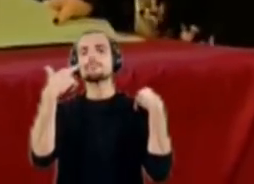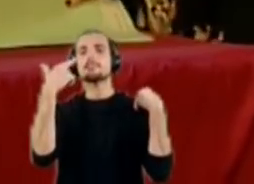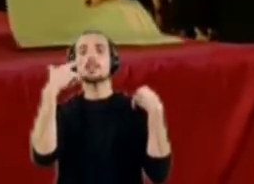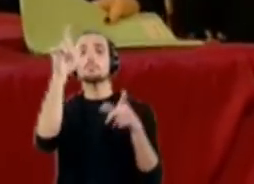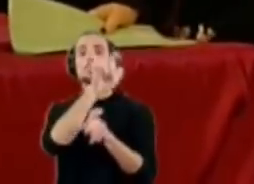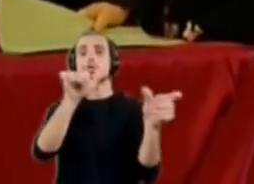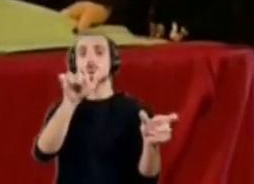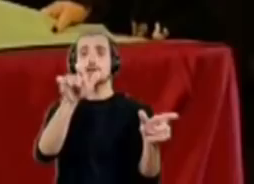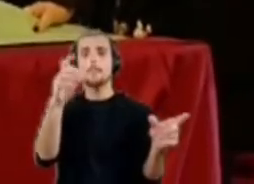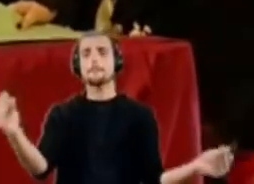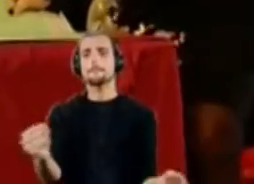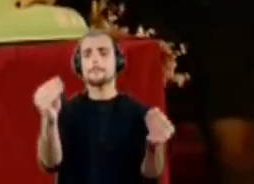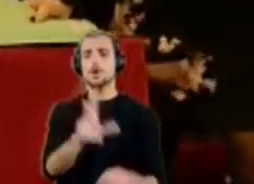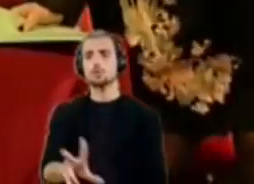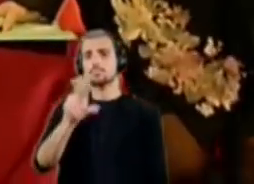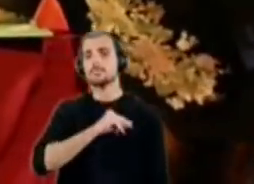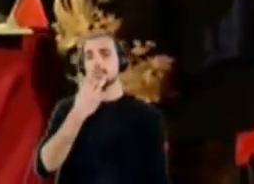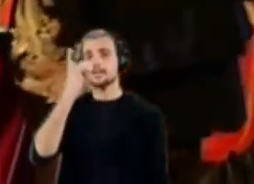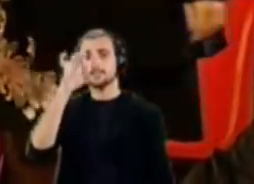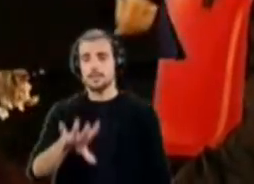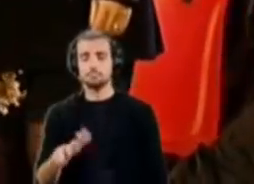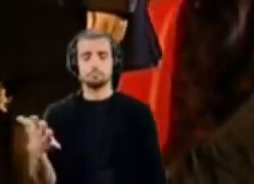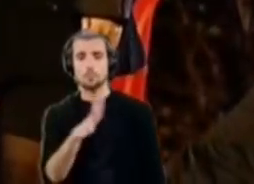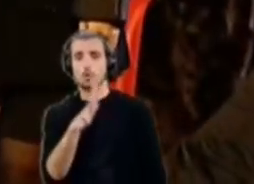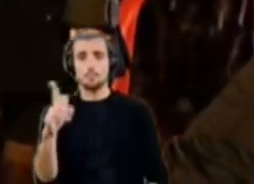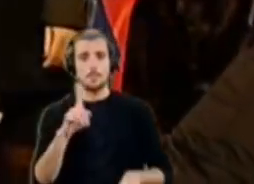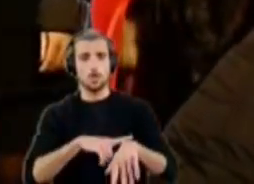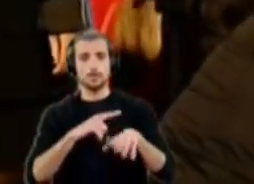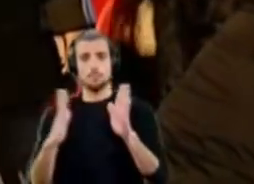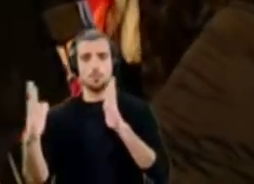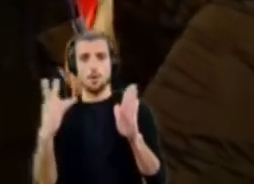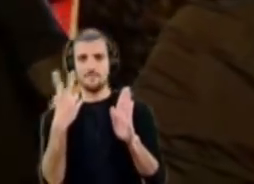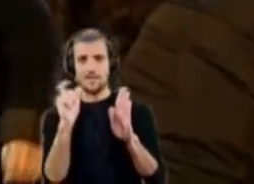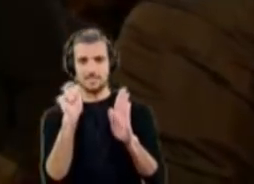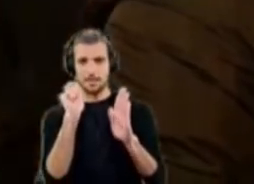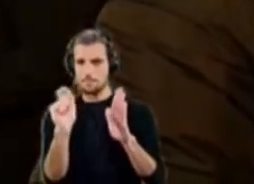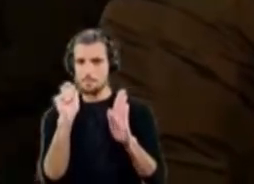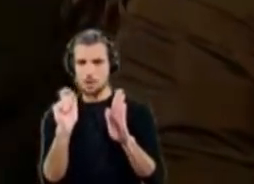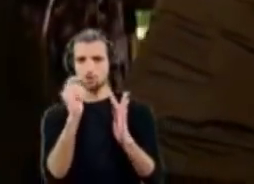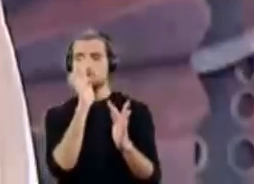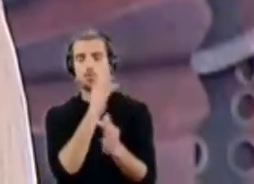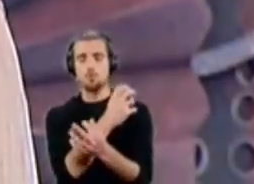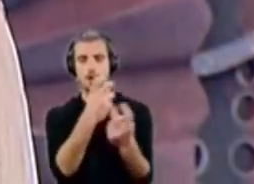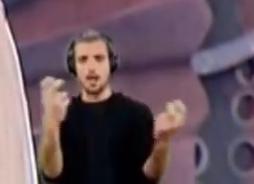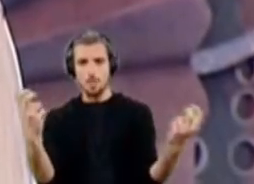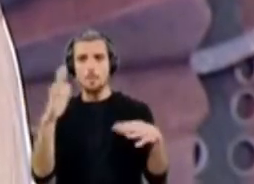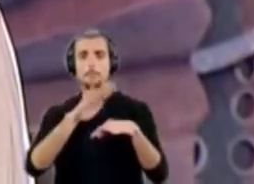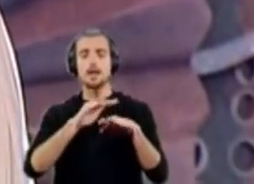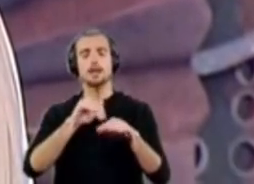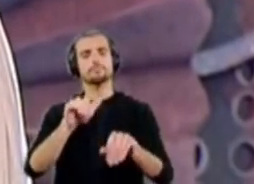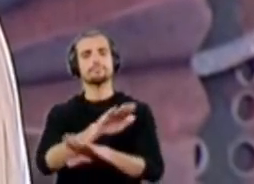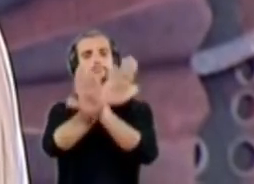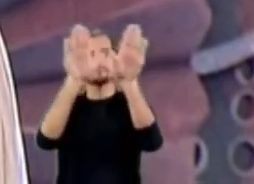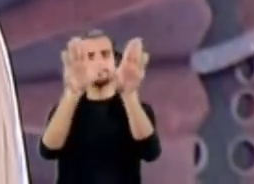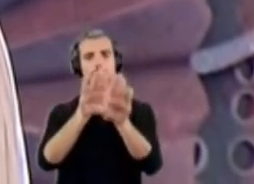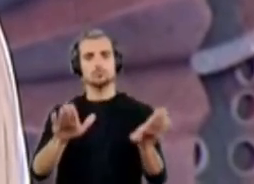los mejores para poder repartir los premios. Unos 20 minutos de tiempo le damos para que tomen esa difícil decisión. Sí, no